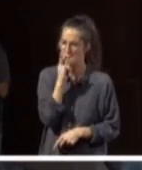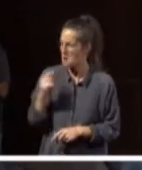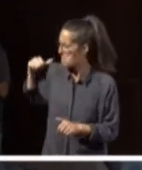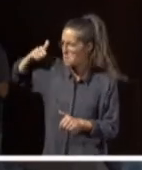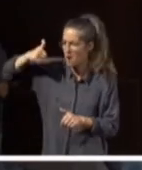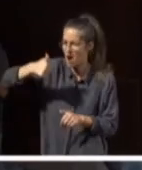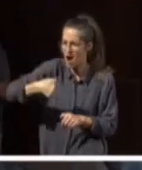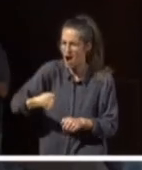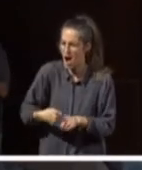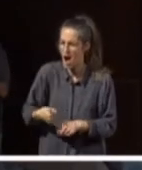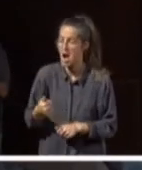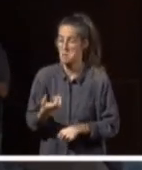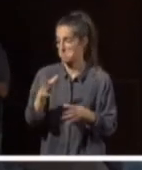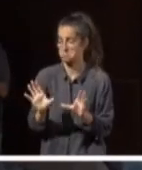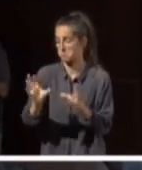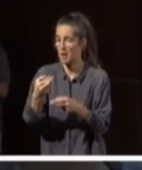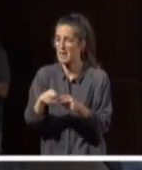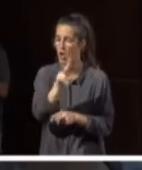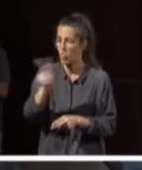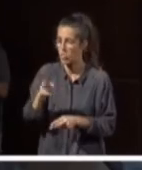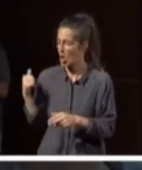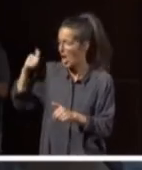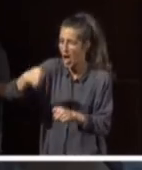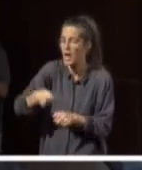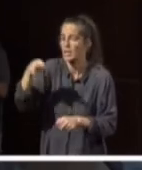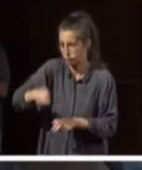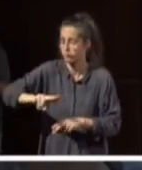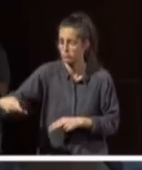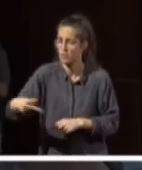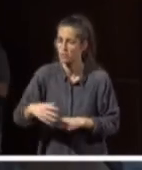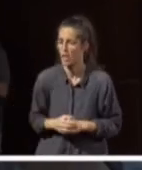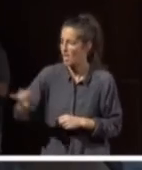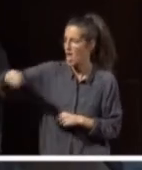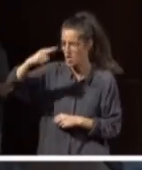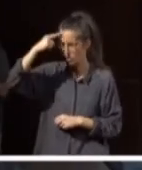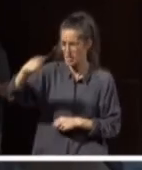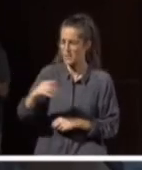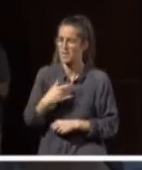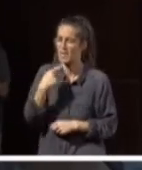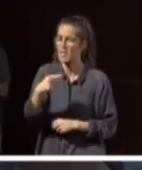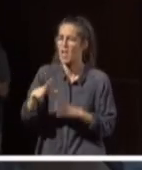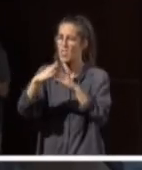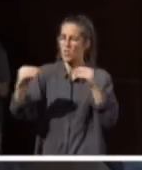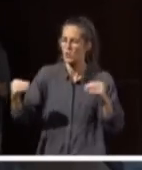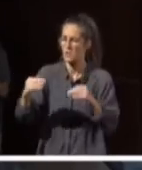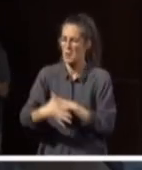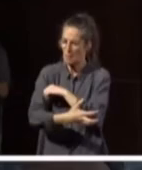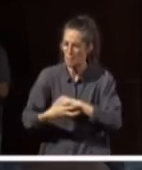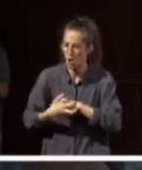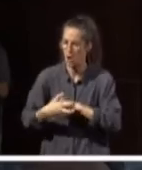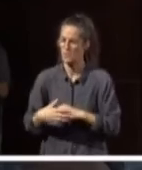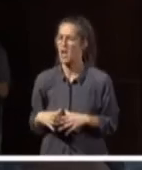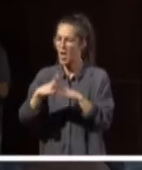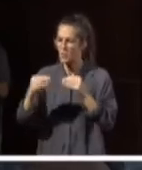bipartidismo esos largos tiempos en los que decidieron dibujar una andalucía pobre sin